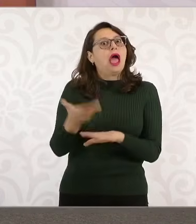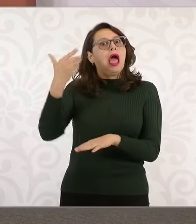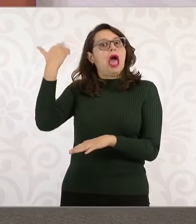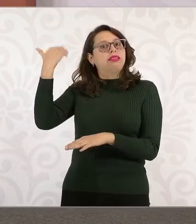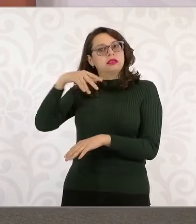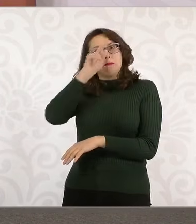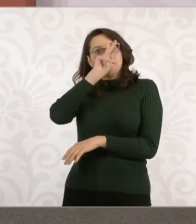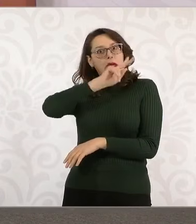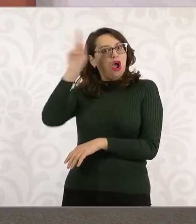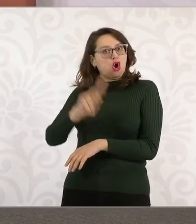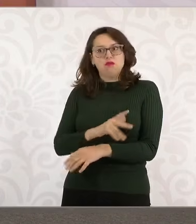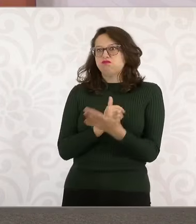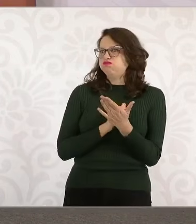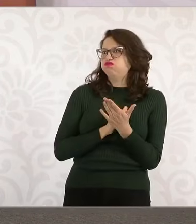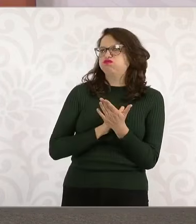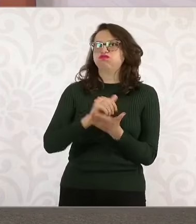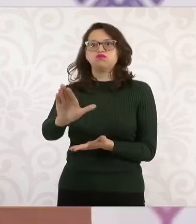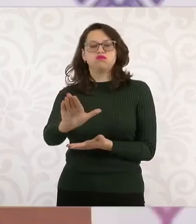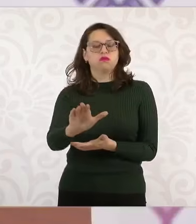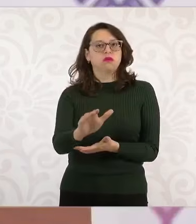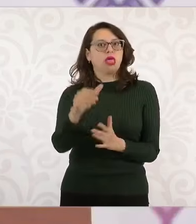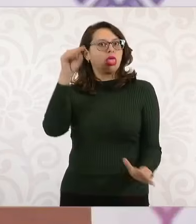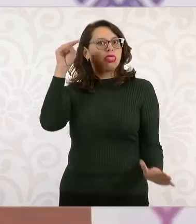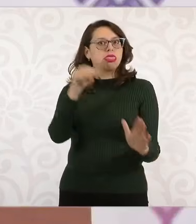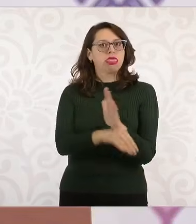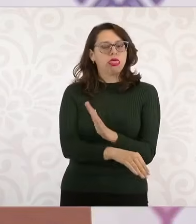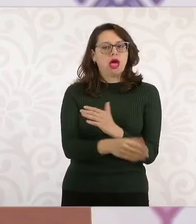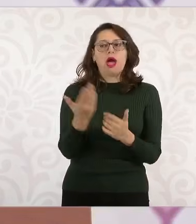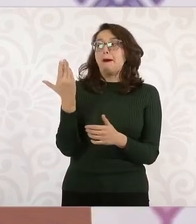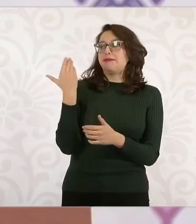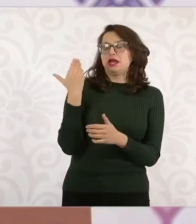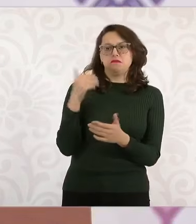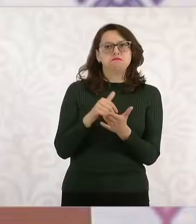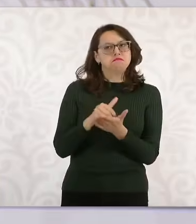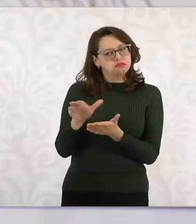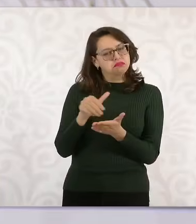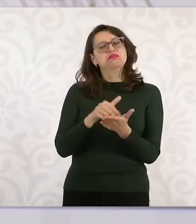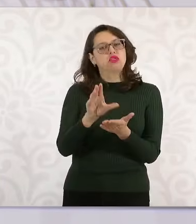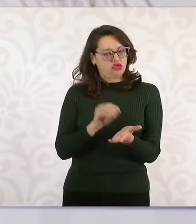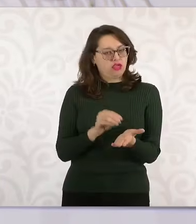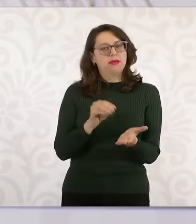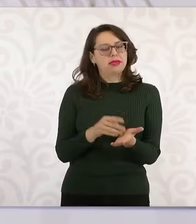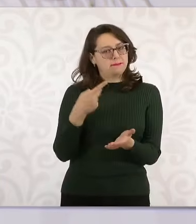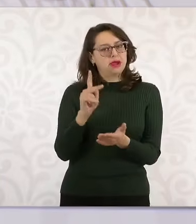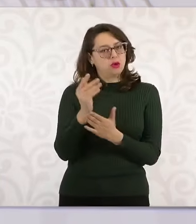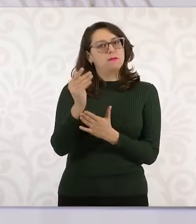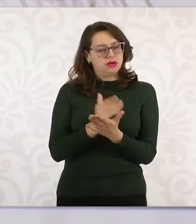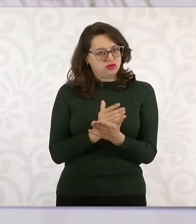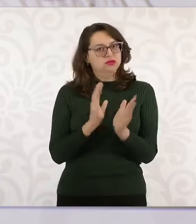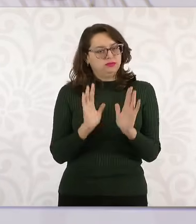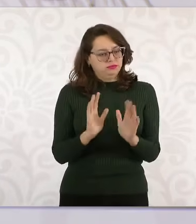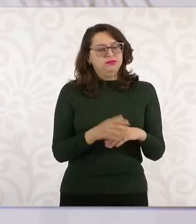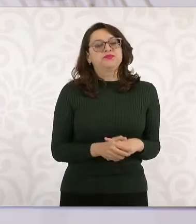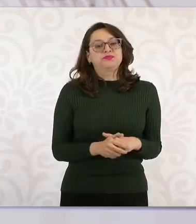caído. De todas maneras, pues el objetivo es que crezca aún más el empleo. Como lo he dicho, el 2025 fue